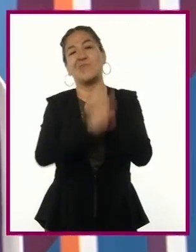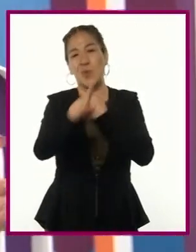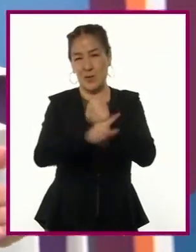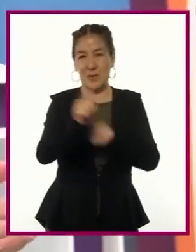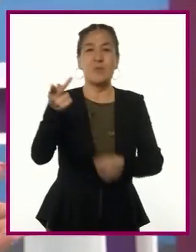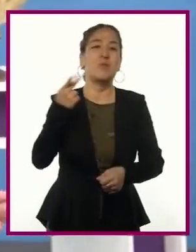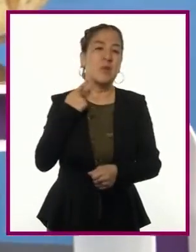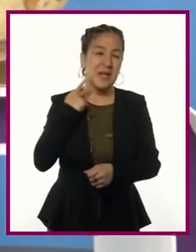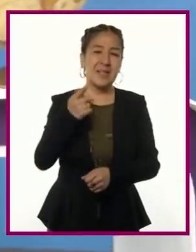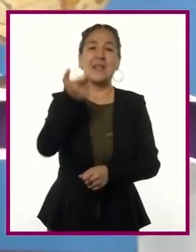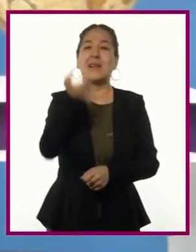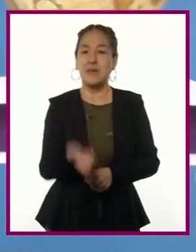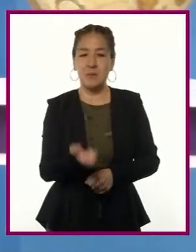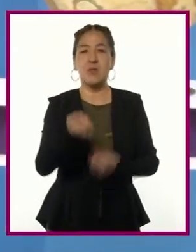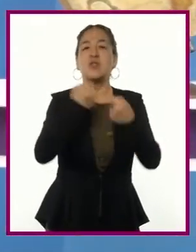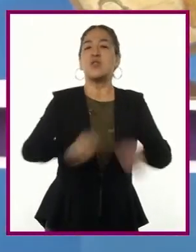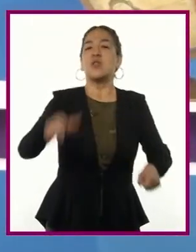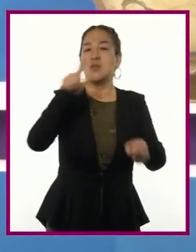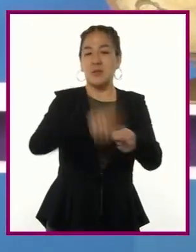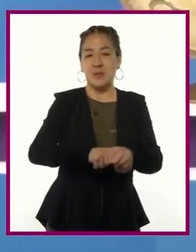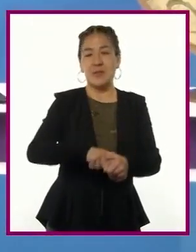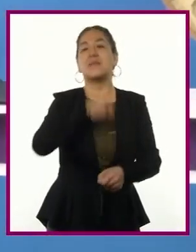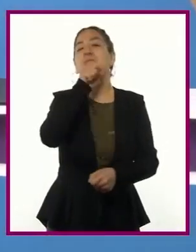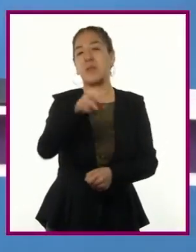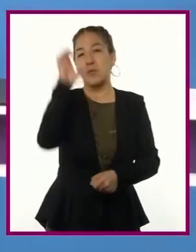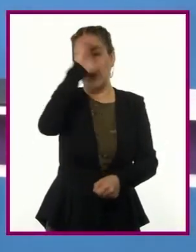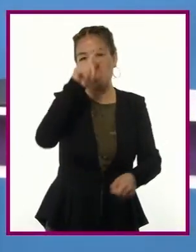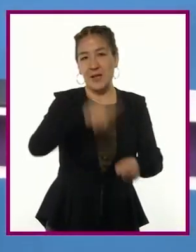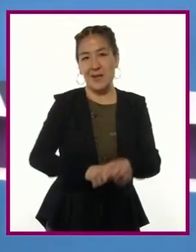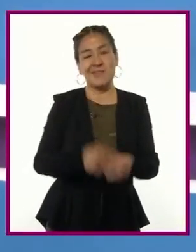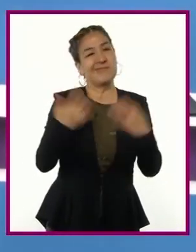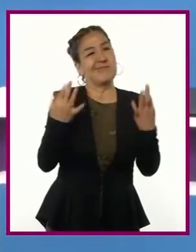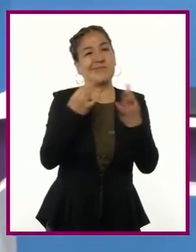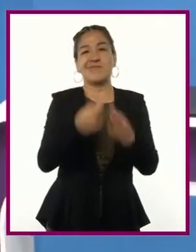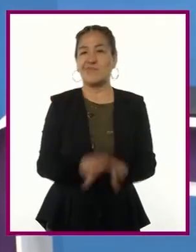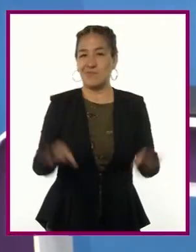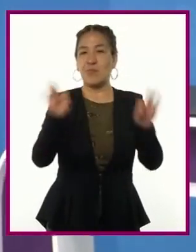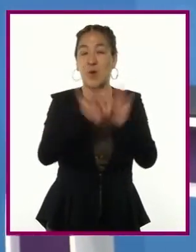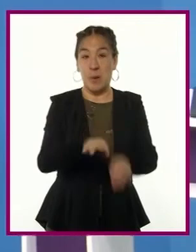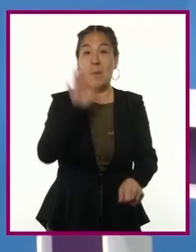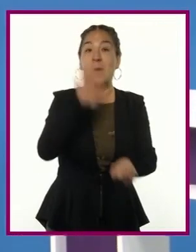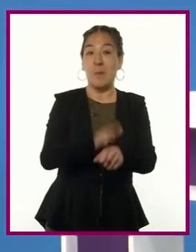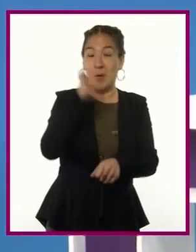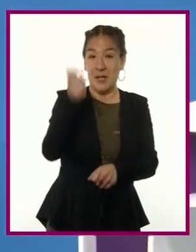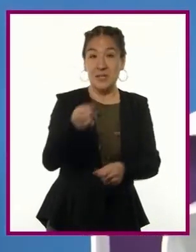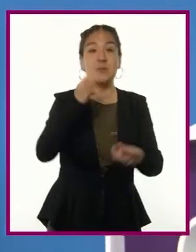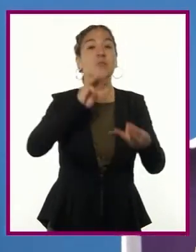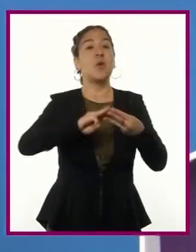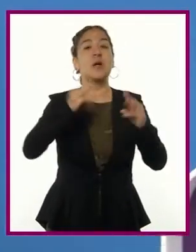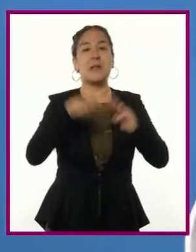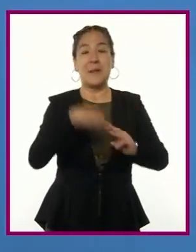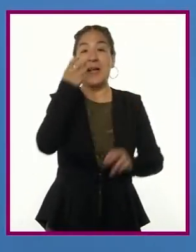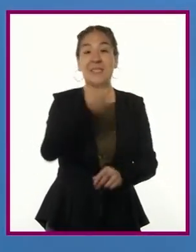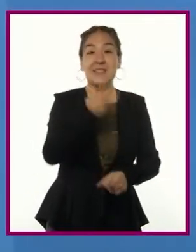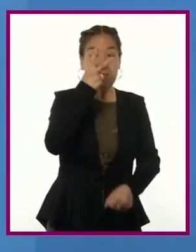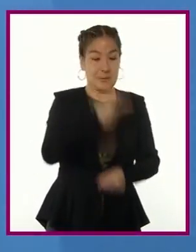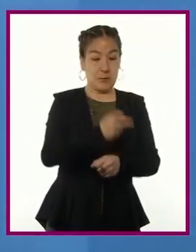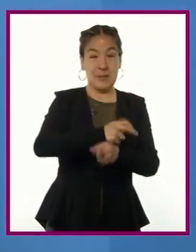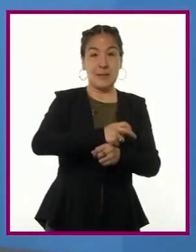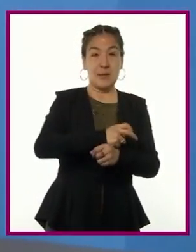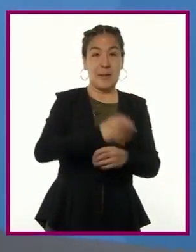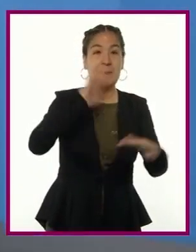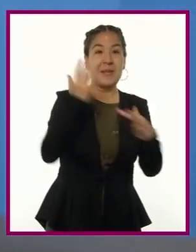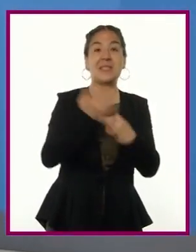políticas, económicas, sociales y culturales sin precedente. Por tal motivo, desde la segunda mitad del siglo